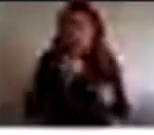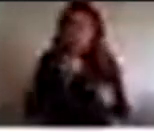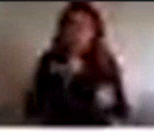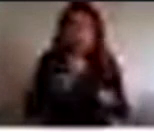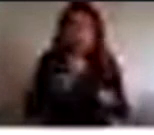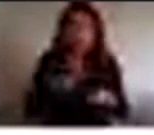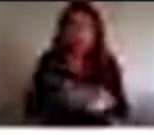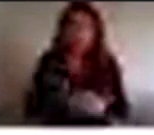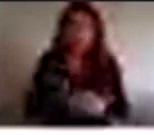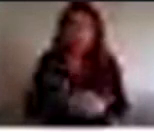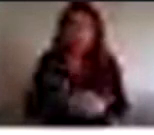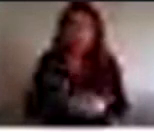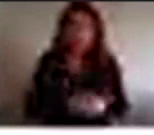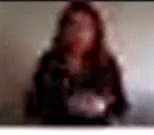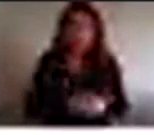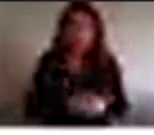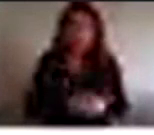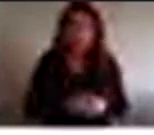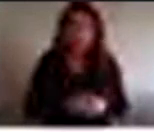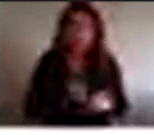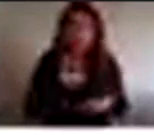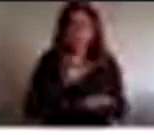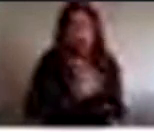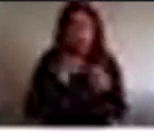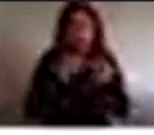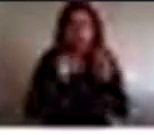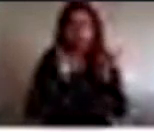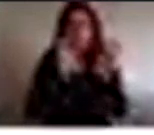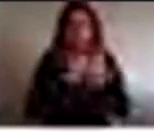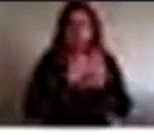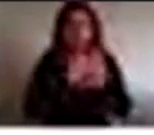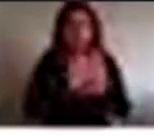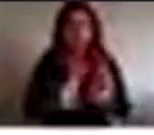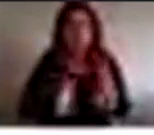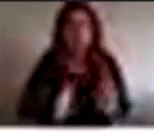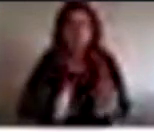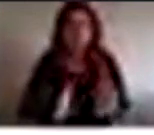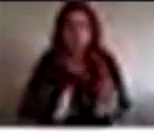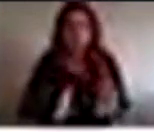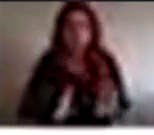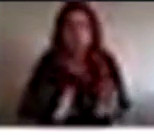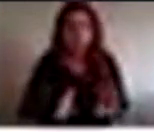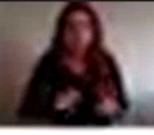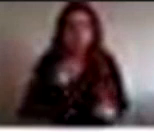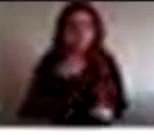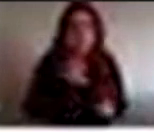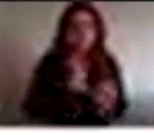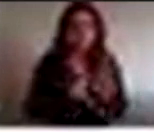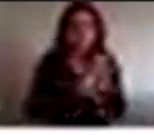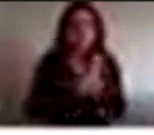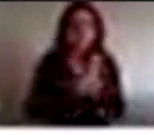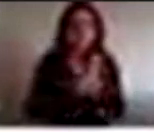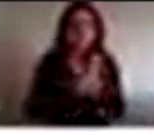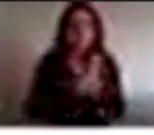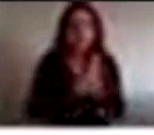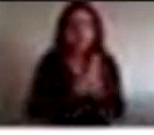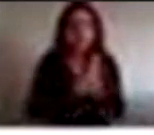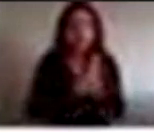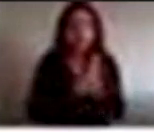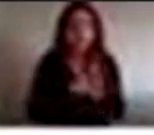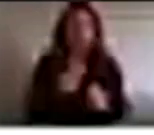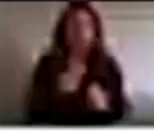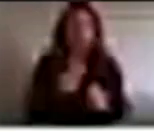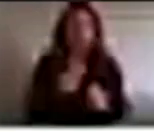Lamentablemente, a lo mejor el hecho de haber partido así resulta negativo, pero el producto